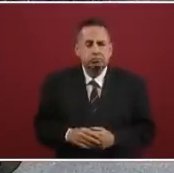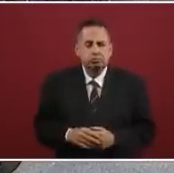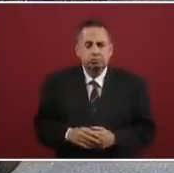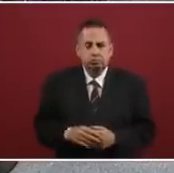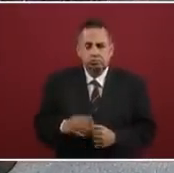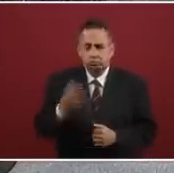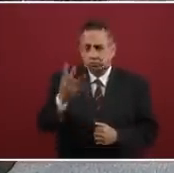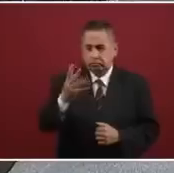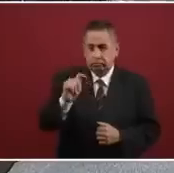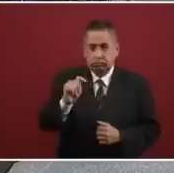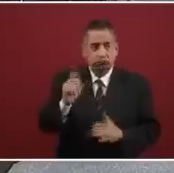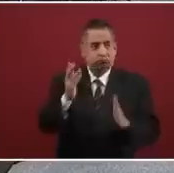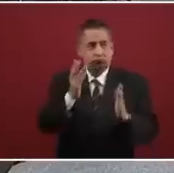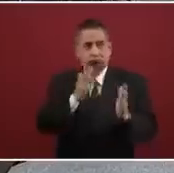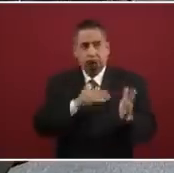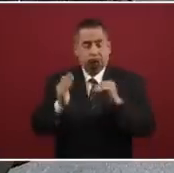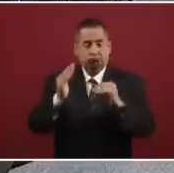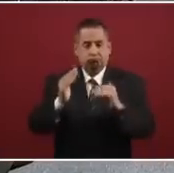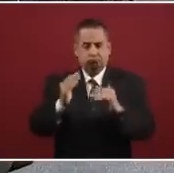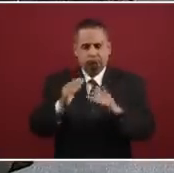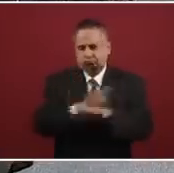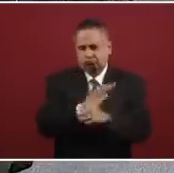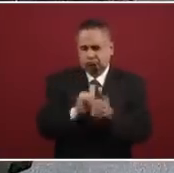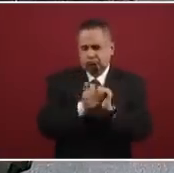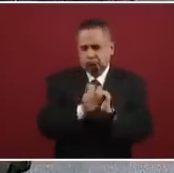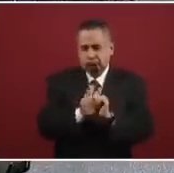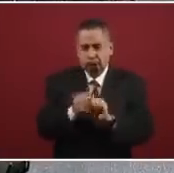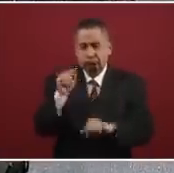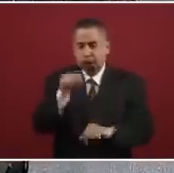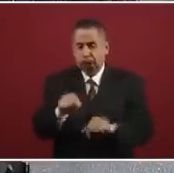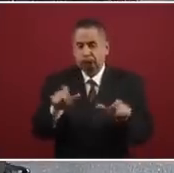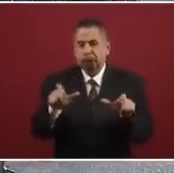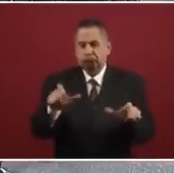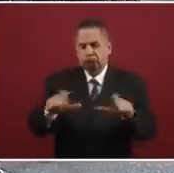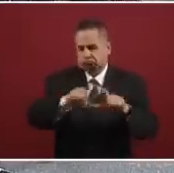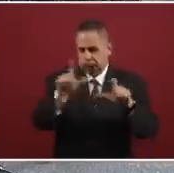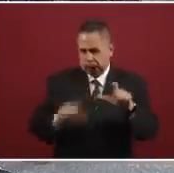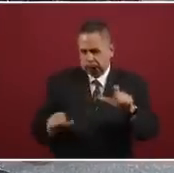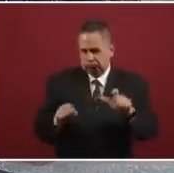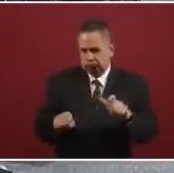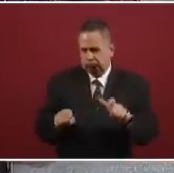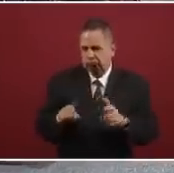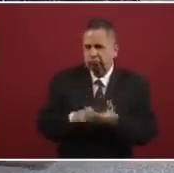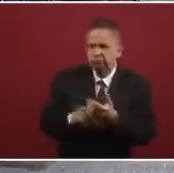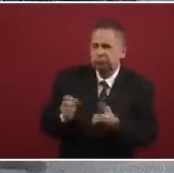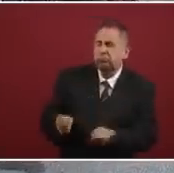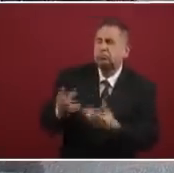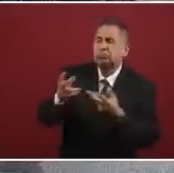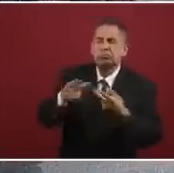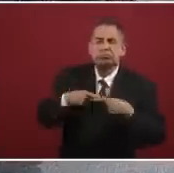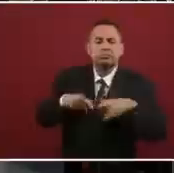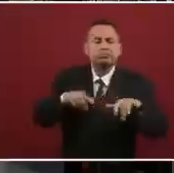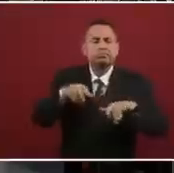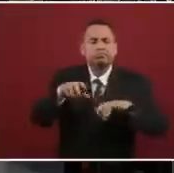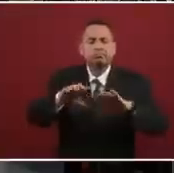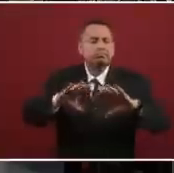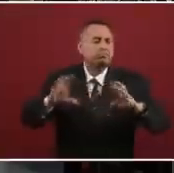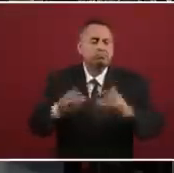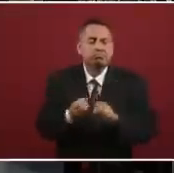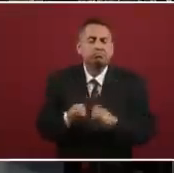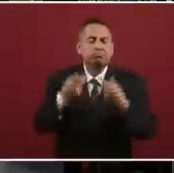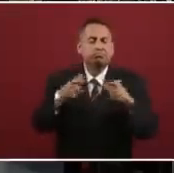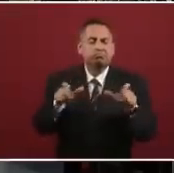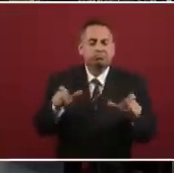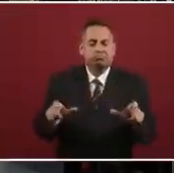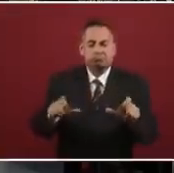T descansa en gran parte en la Guardia Nacional. ¿Tendrá usted la cifra de reclutamiento al día de hoy y si